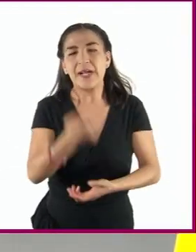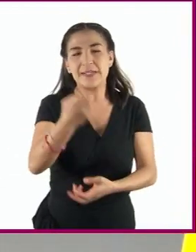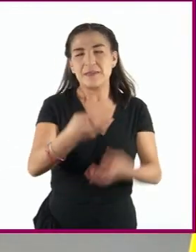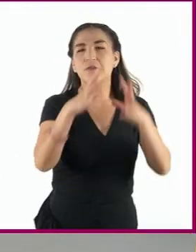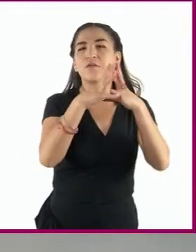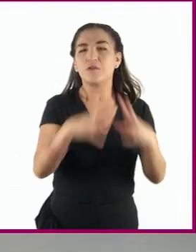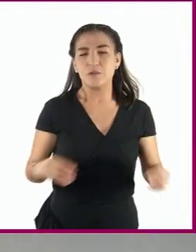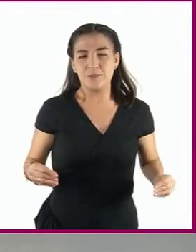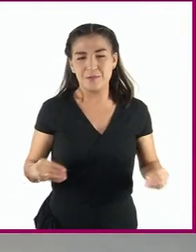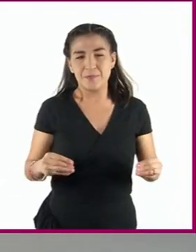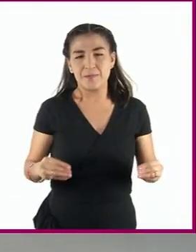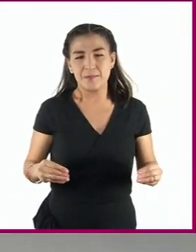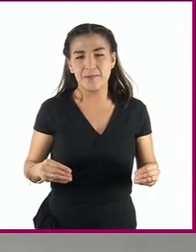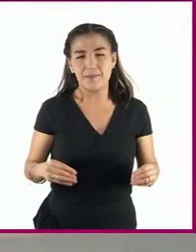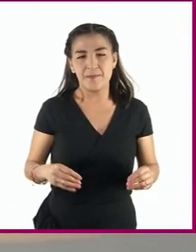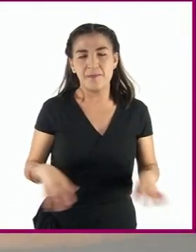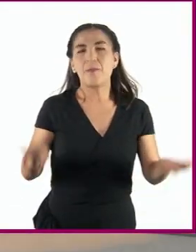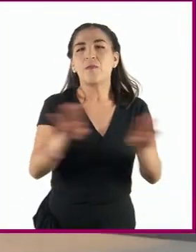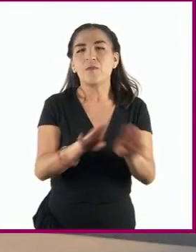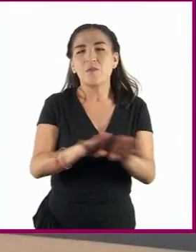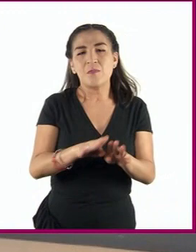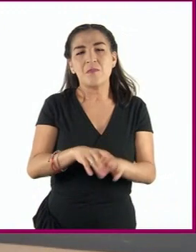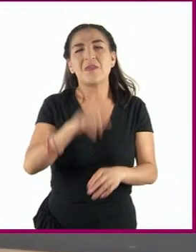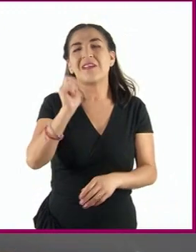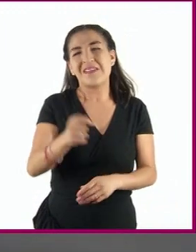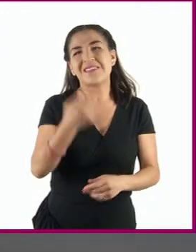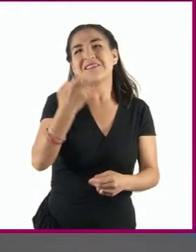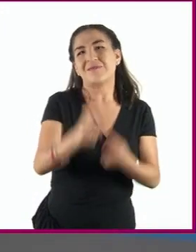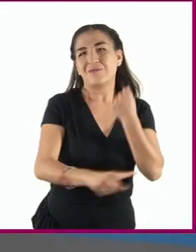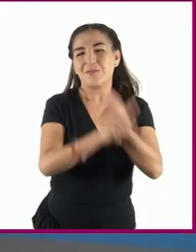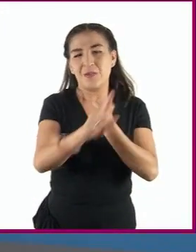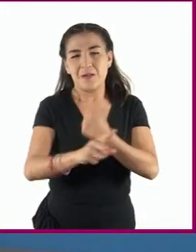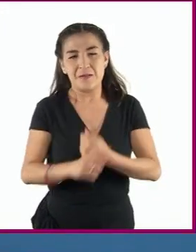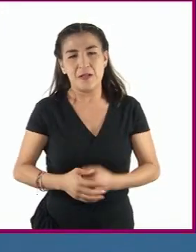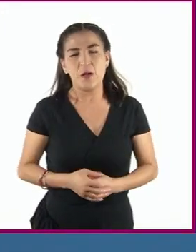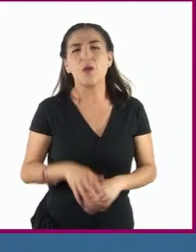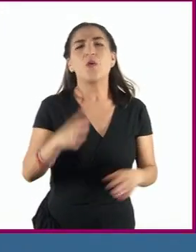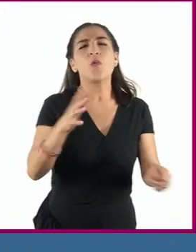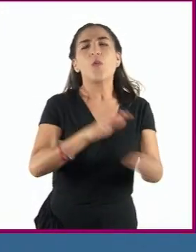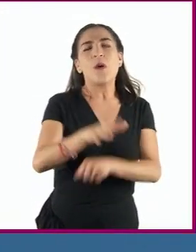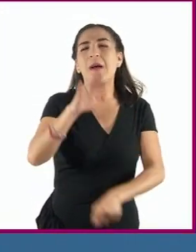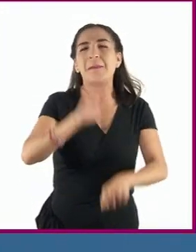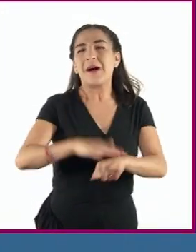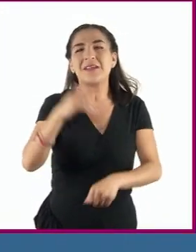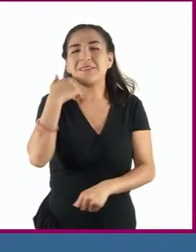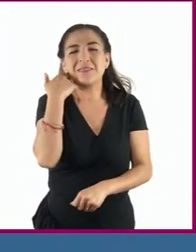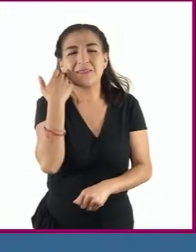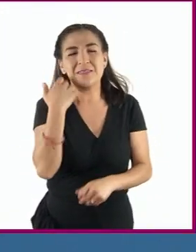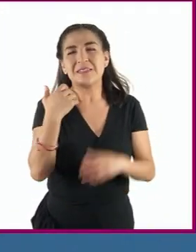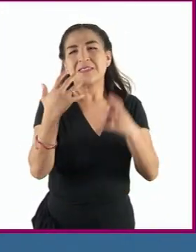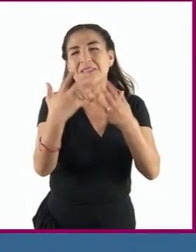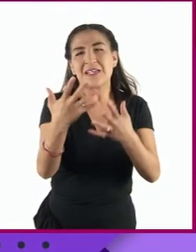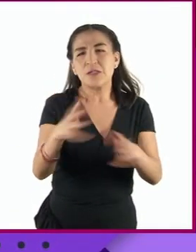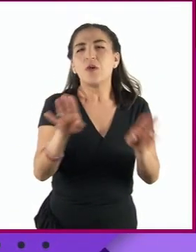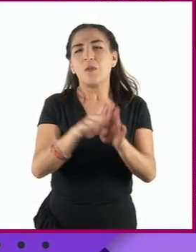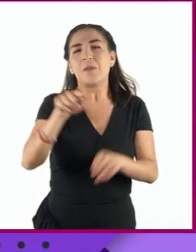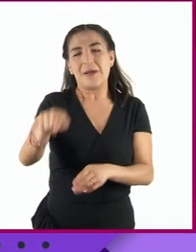solución y no volverse parte del conflicto. Algunas de las más deseables se presentan en la siguiente